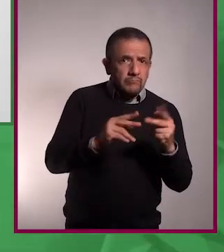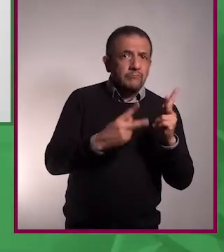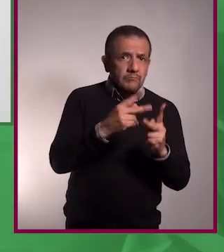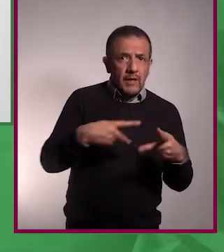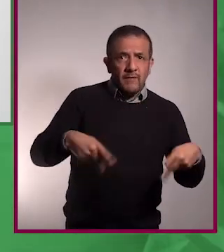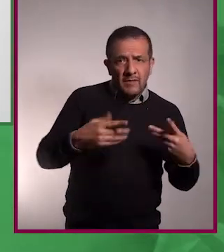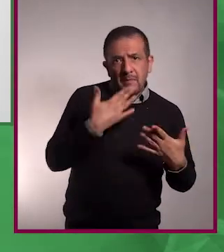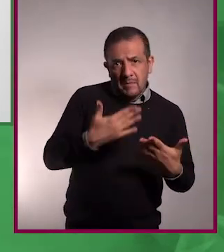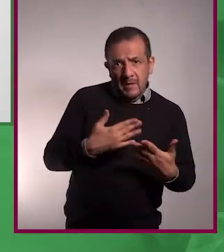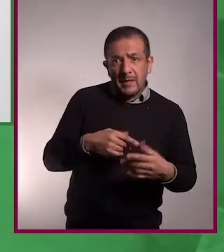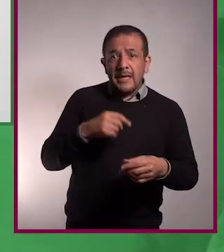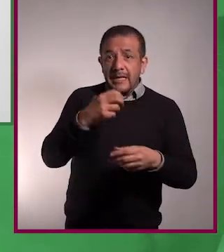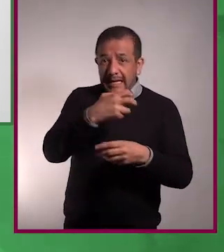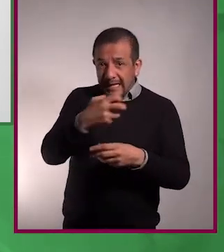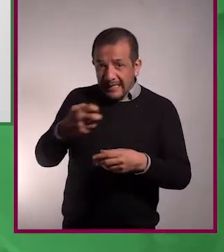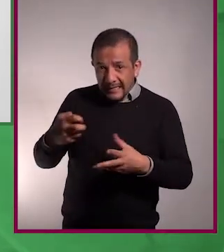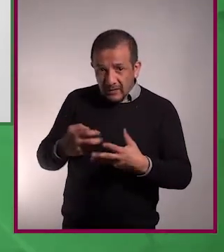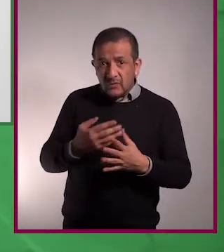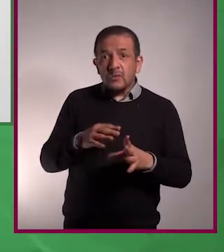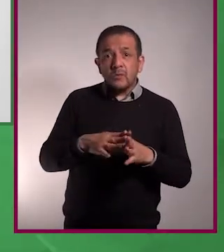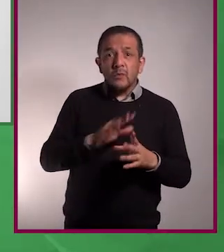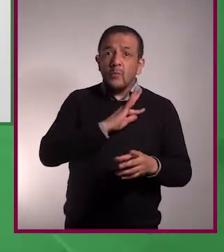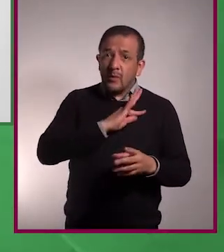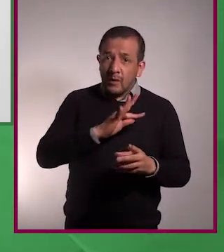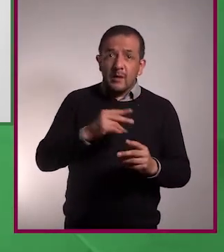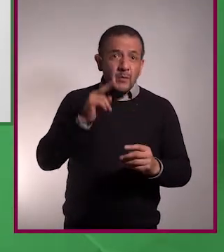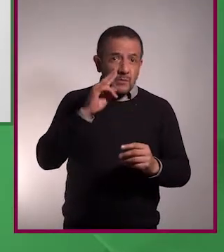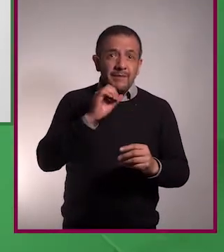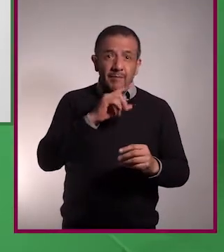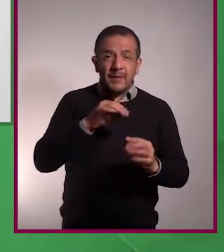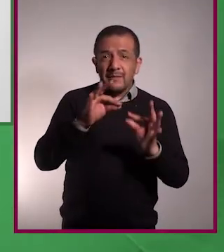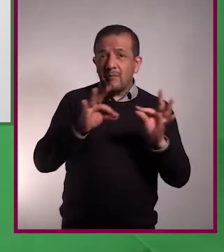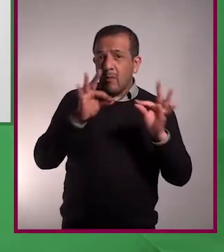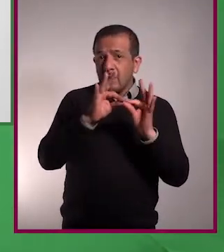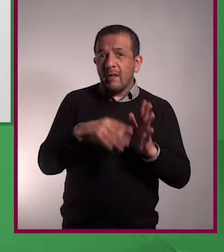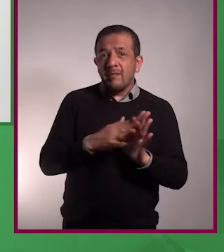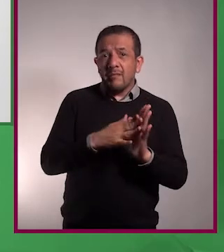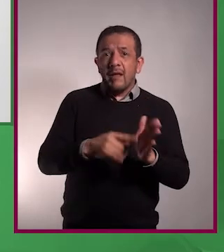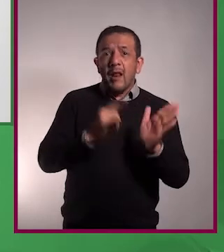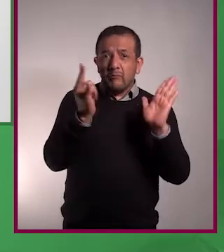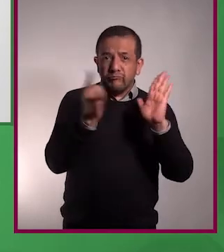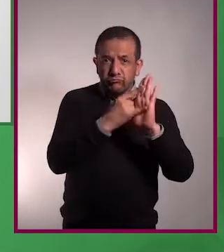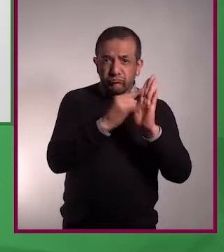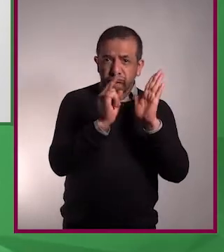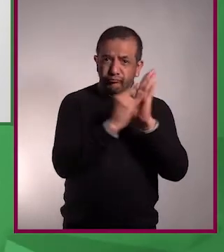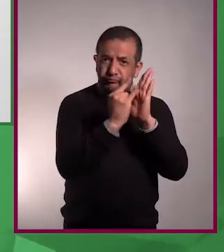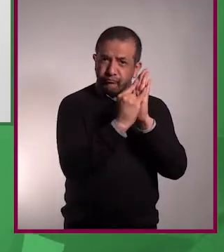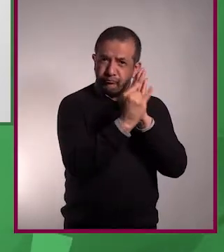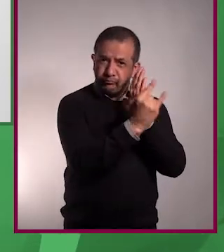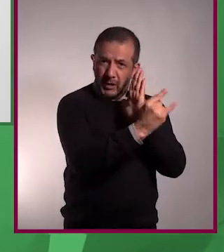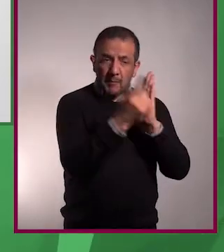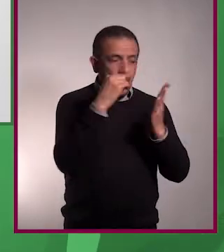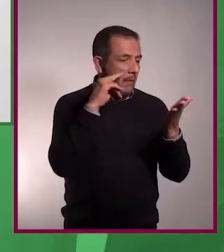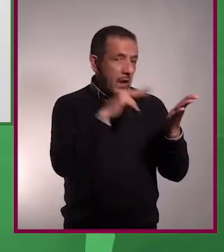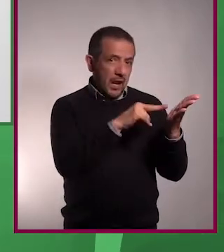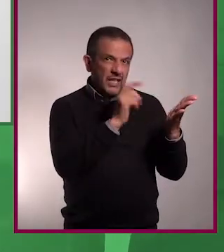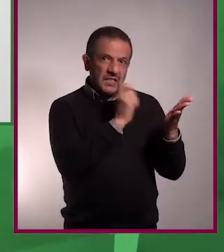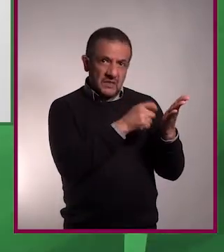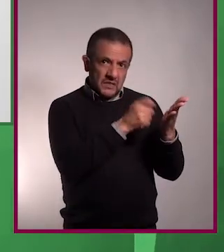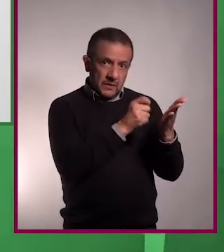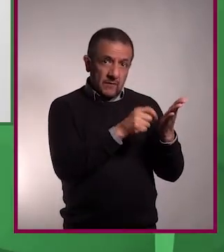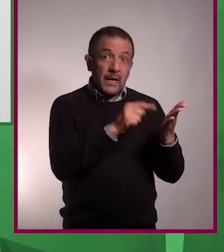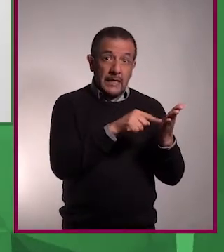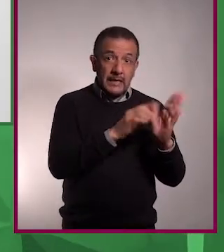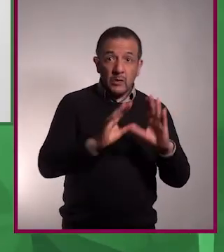públicos de abastecimiento pueden ofrecer alimentos sanos para los más vulnerables. El etiquetado de alimentos permite a las personas saber elegir